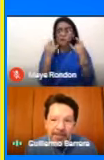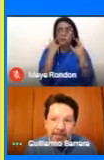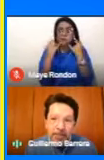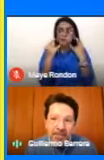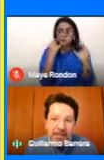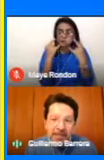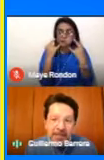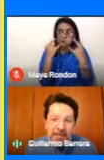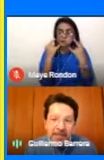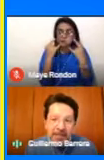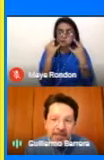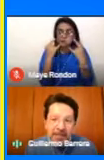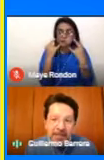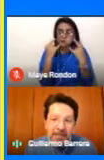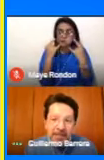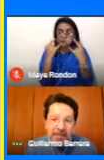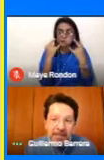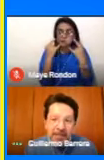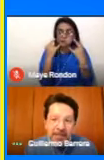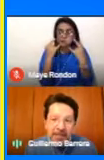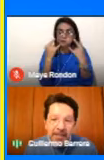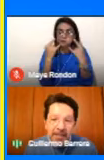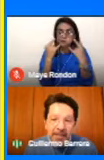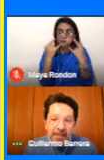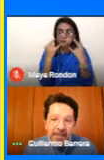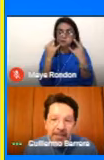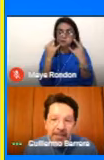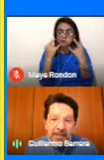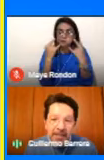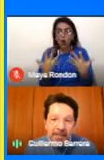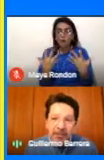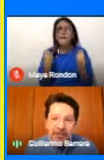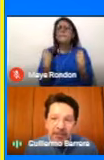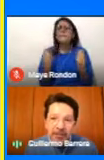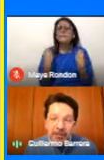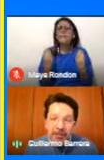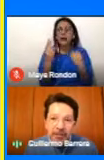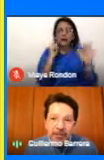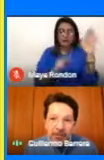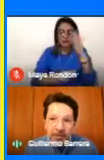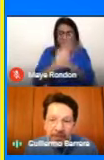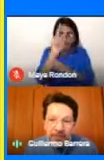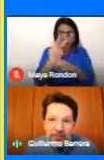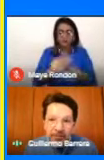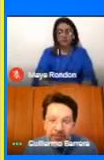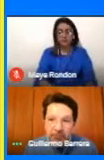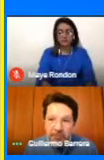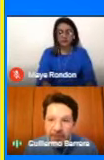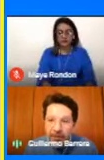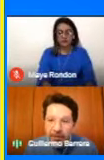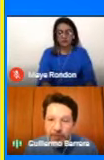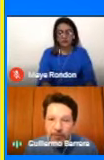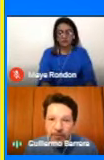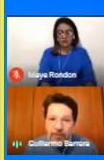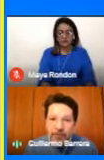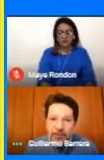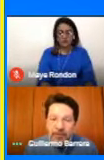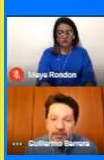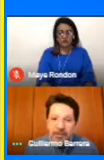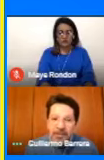particulares y se empiezan a organizar para proyectar esos intereses con terceros, privados